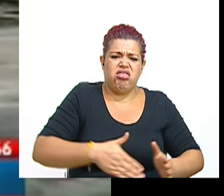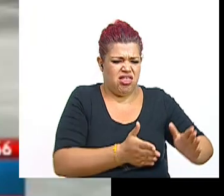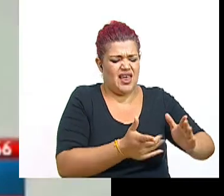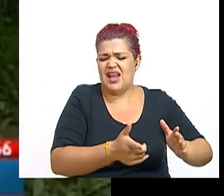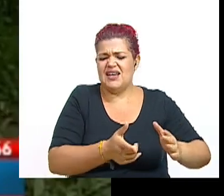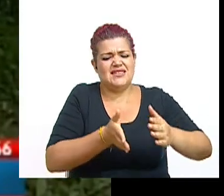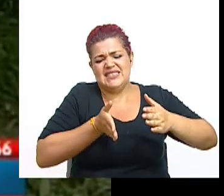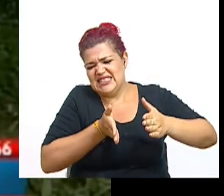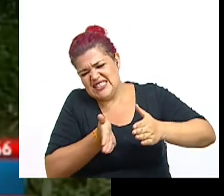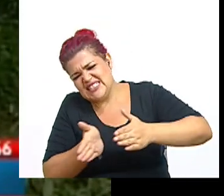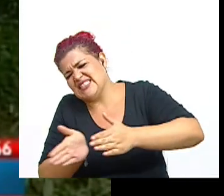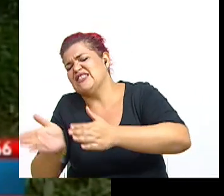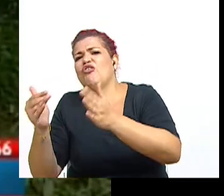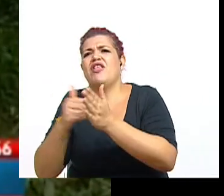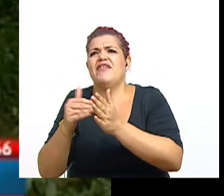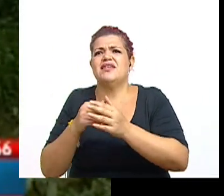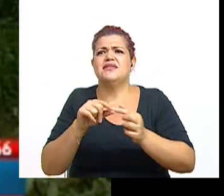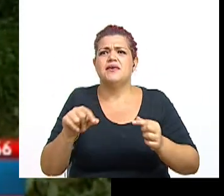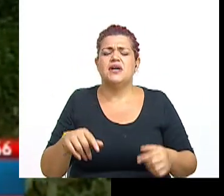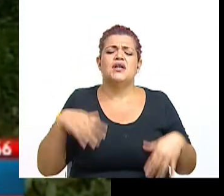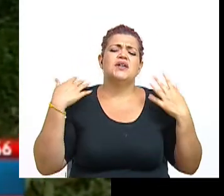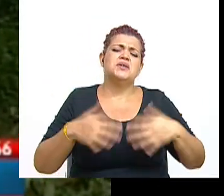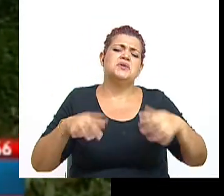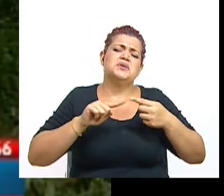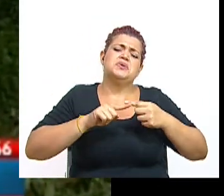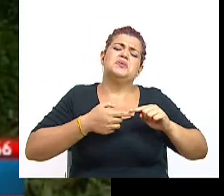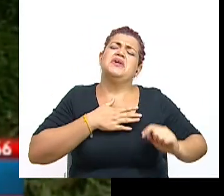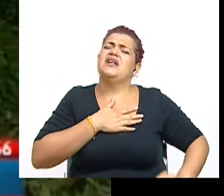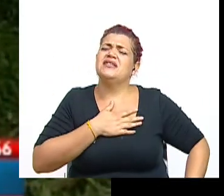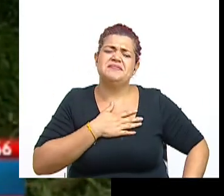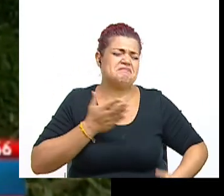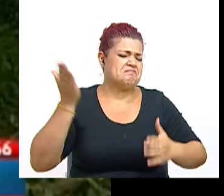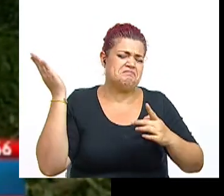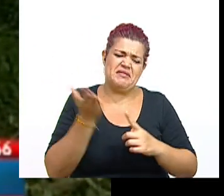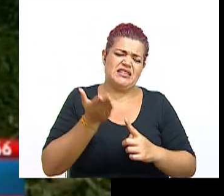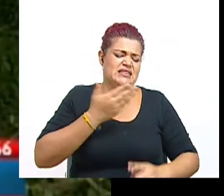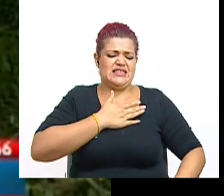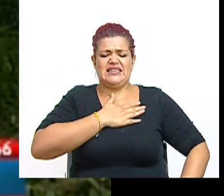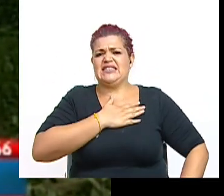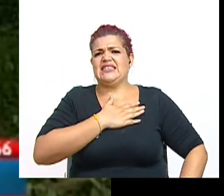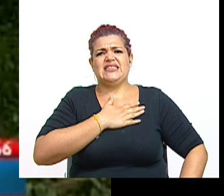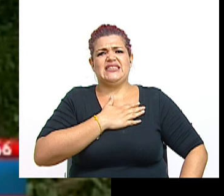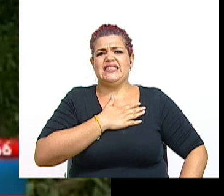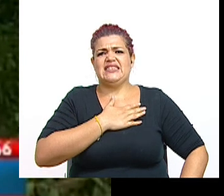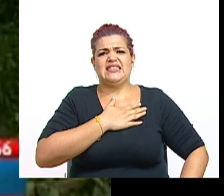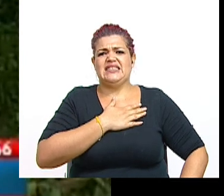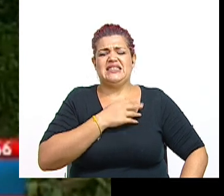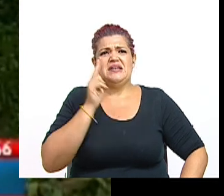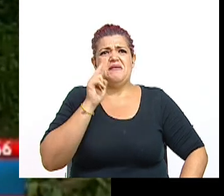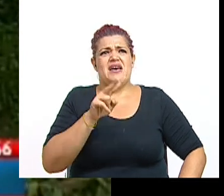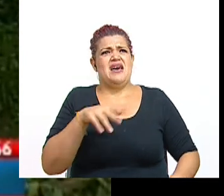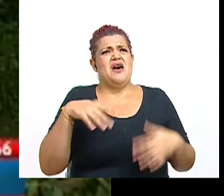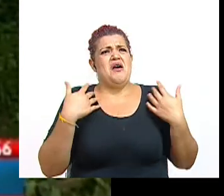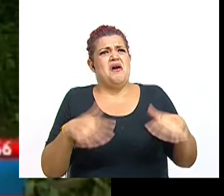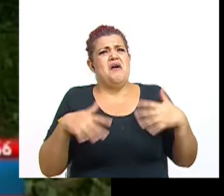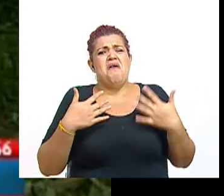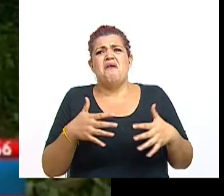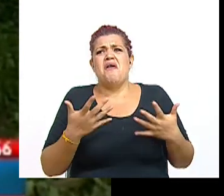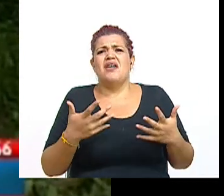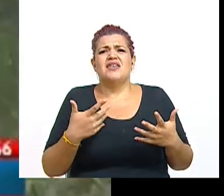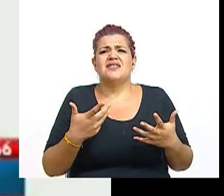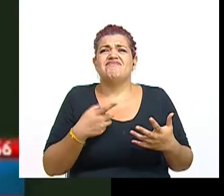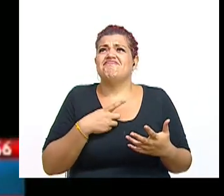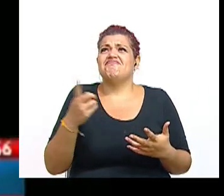abajo. Duele mucho, se siente un impacto muy fuerte en el corazón de ver esto y ahí, ¿qué podemos contra Dios,